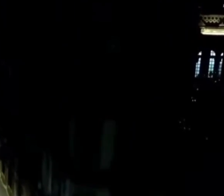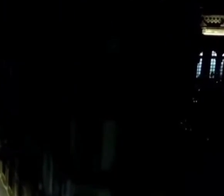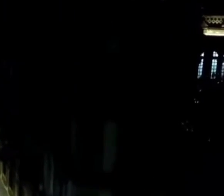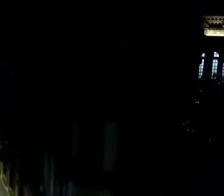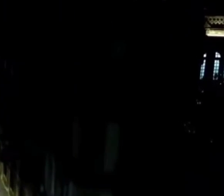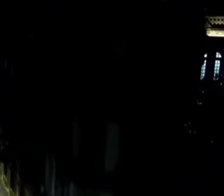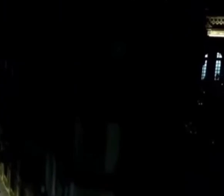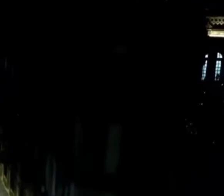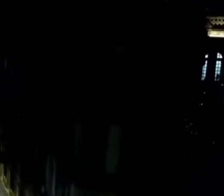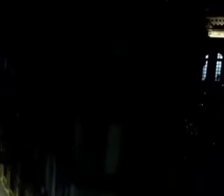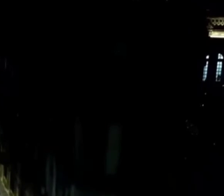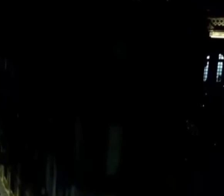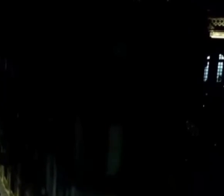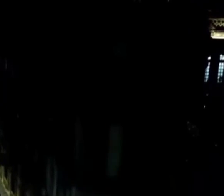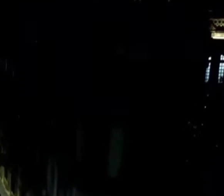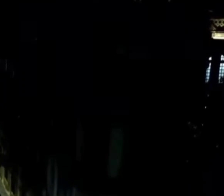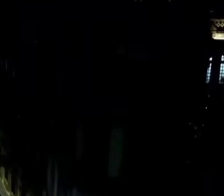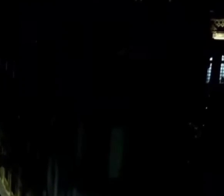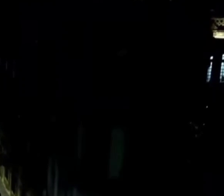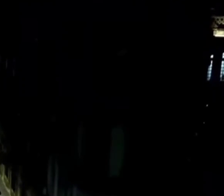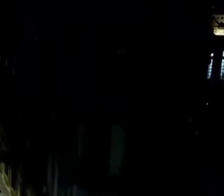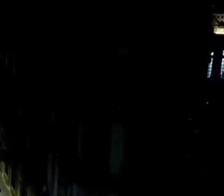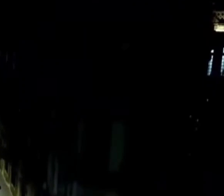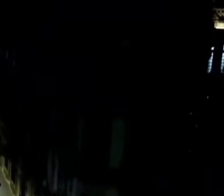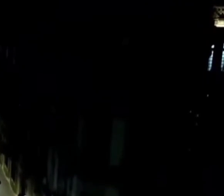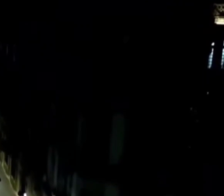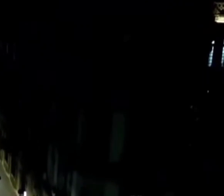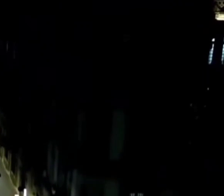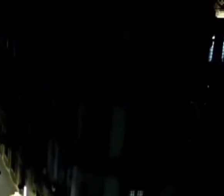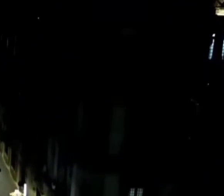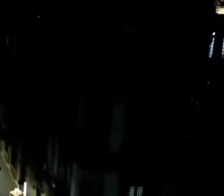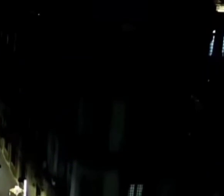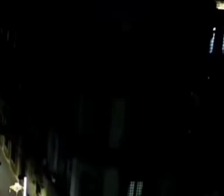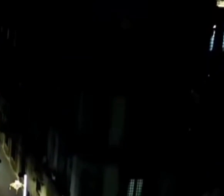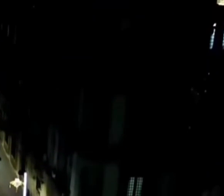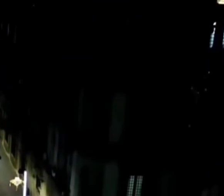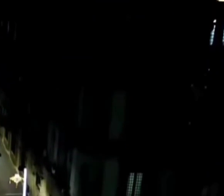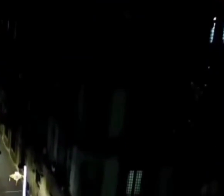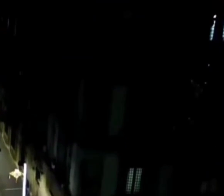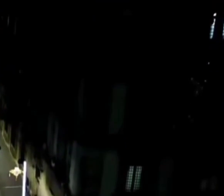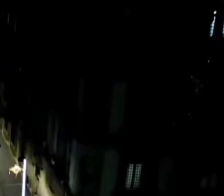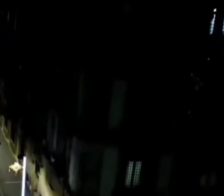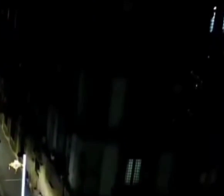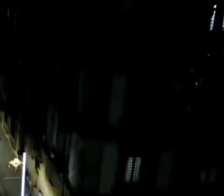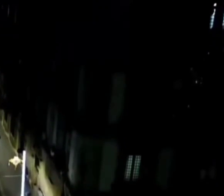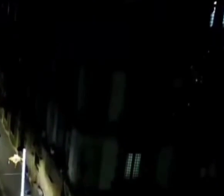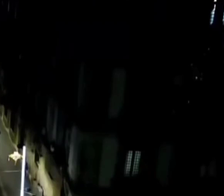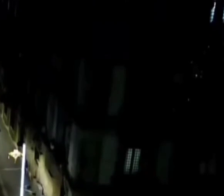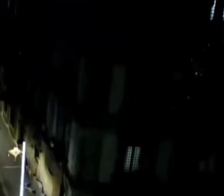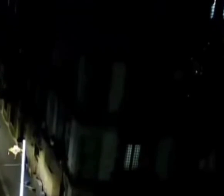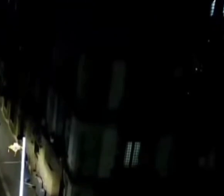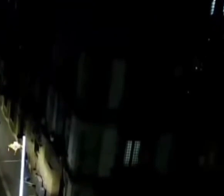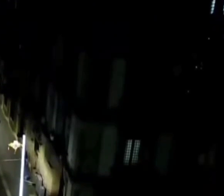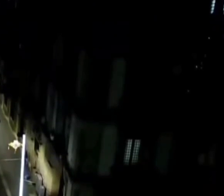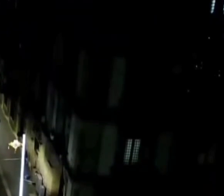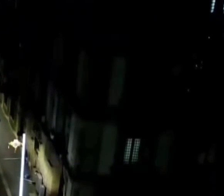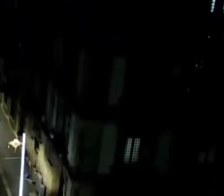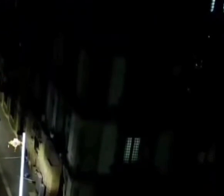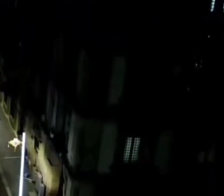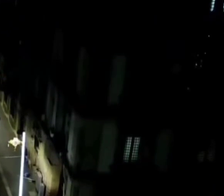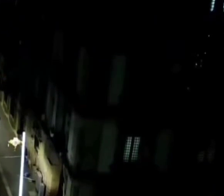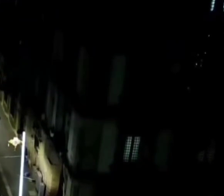el licenciado Robert, me encargo de llevarte la información actualizada. El día de hoy me pareció estupendo, genial,